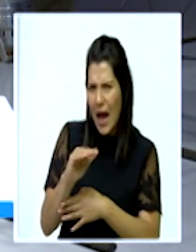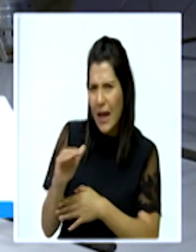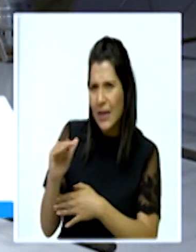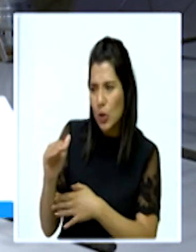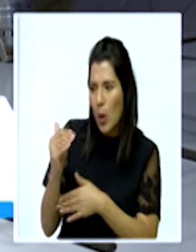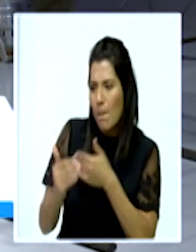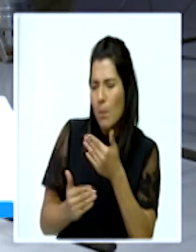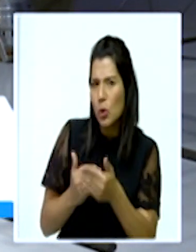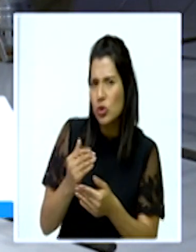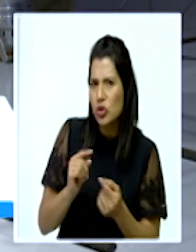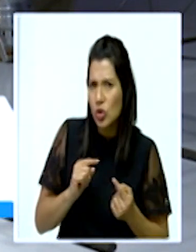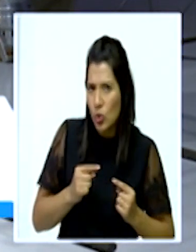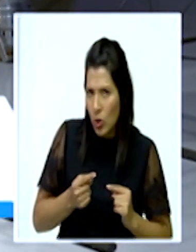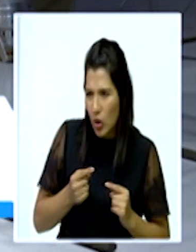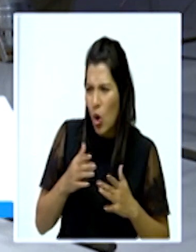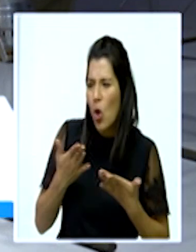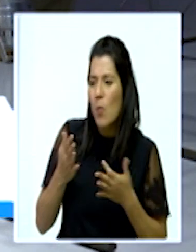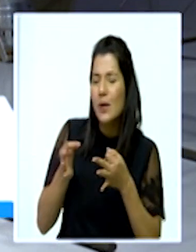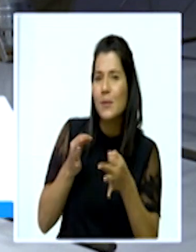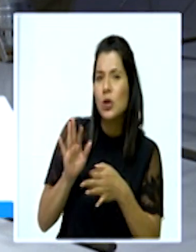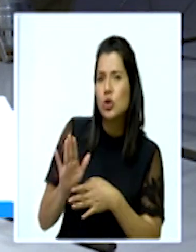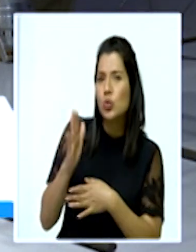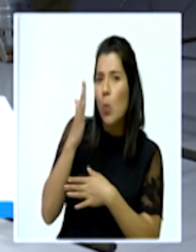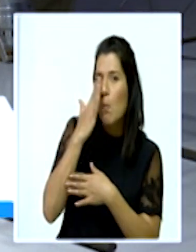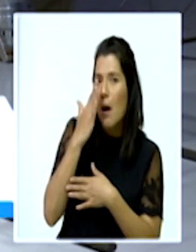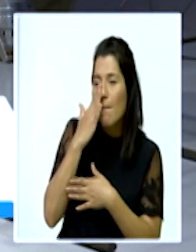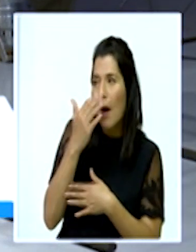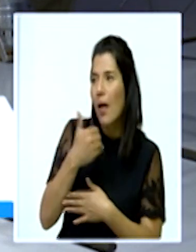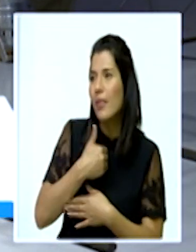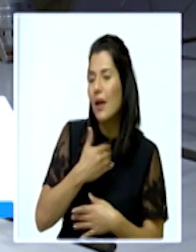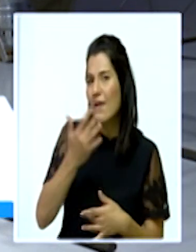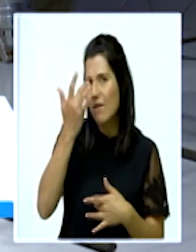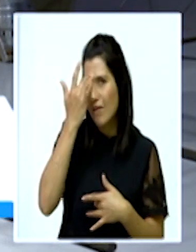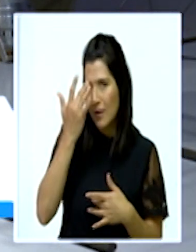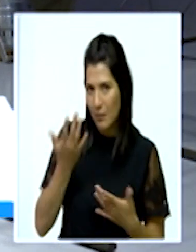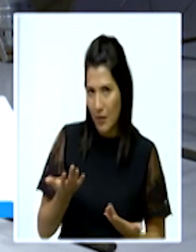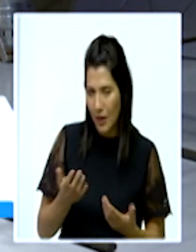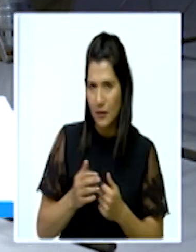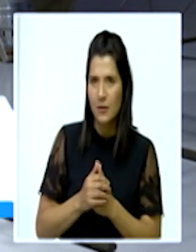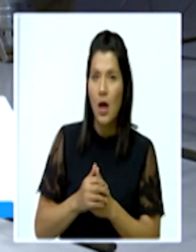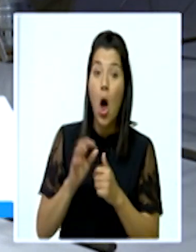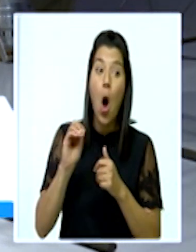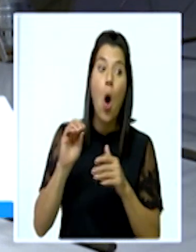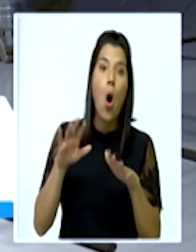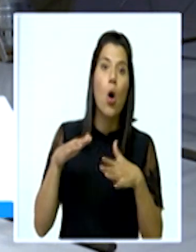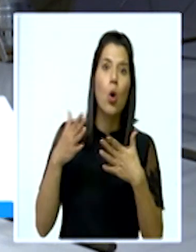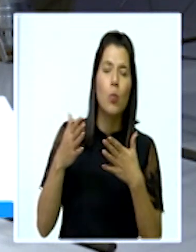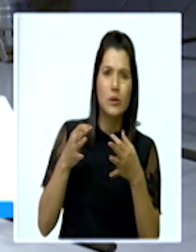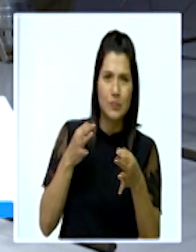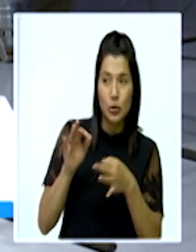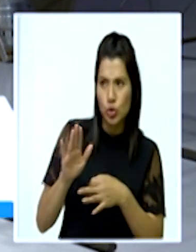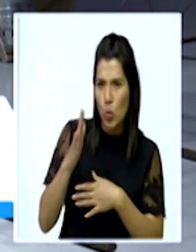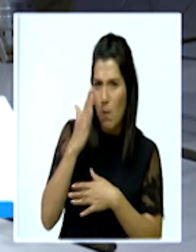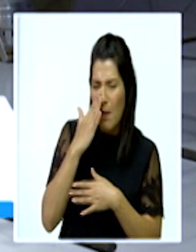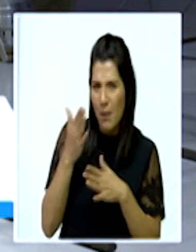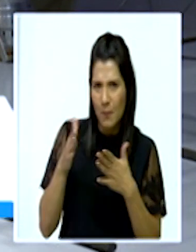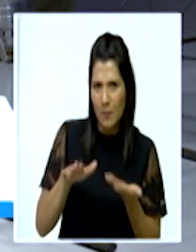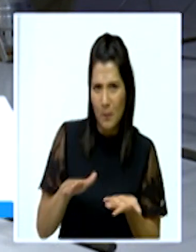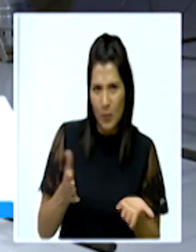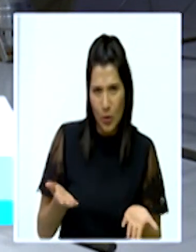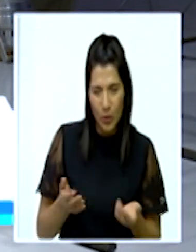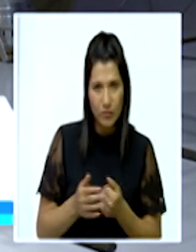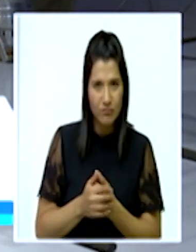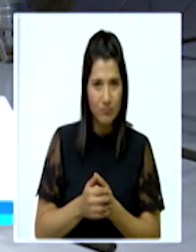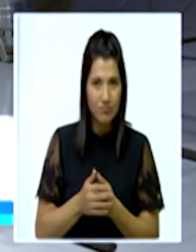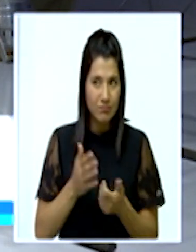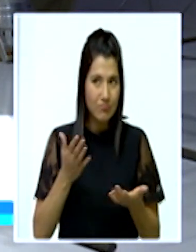que su madre tiene una enfermedad? O cómo explicarle que su madre falleció.